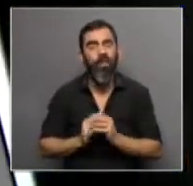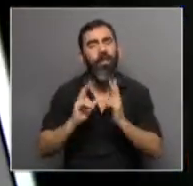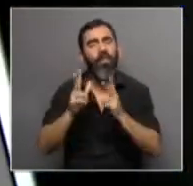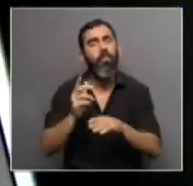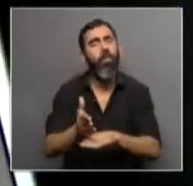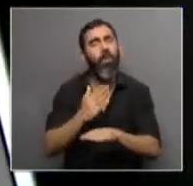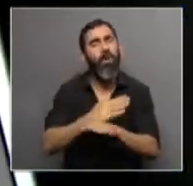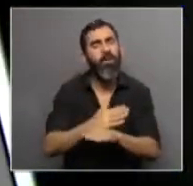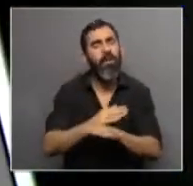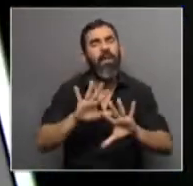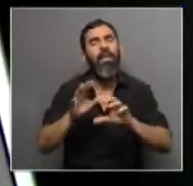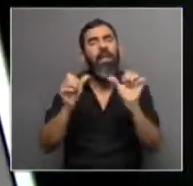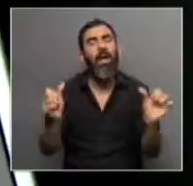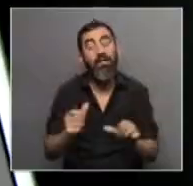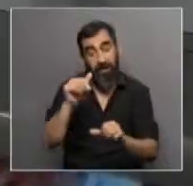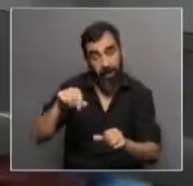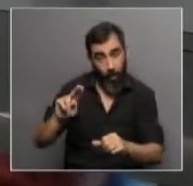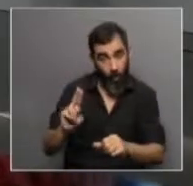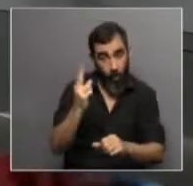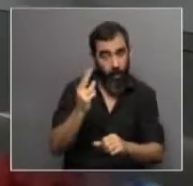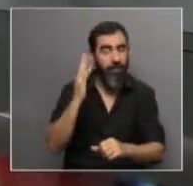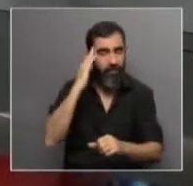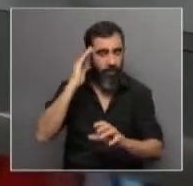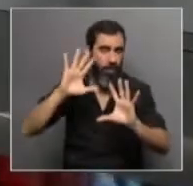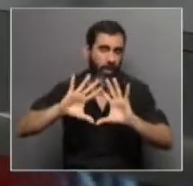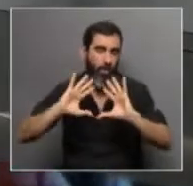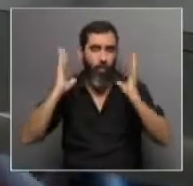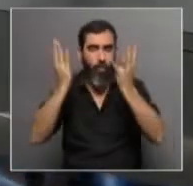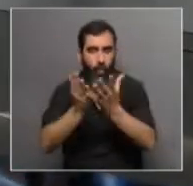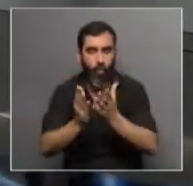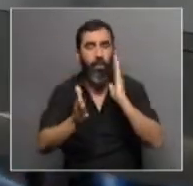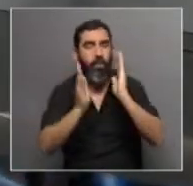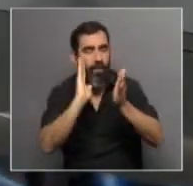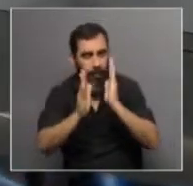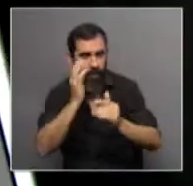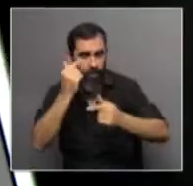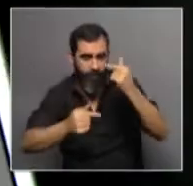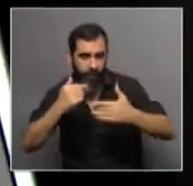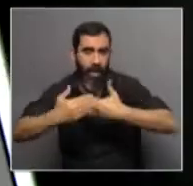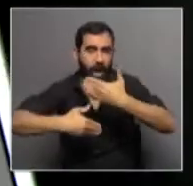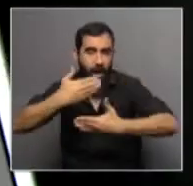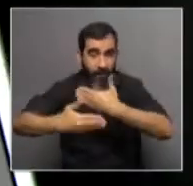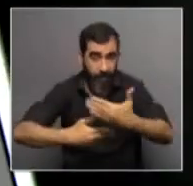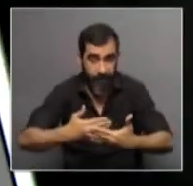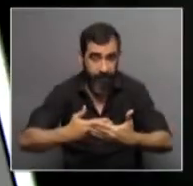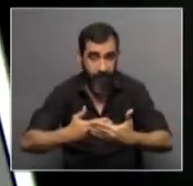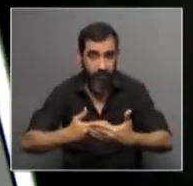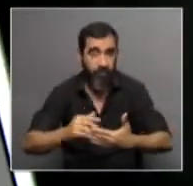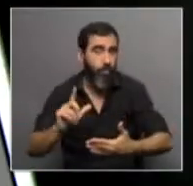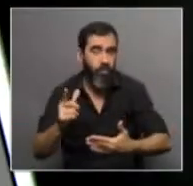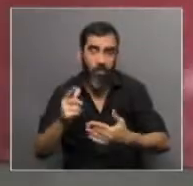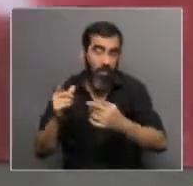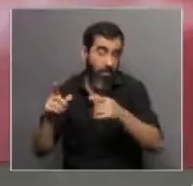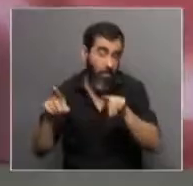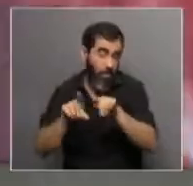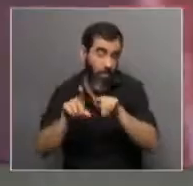nos preguntábamos, ¿no?, ¿qué se está haciendo en Uruguay? Sabemos que a nivel global, las terapias, los tratamientos, los avances, no hay demasiada diferencia